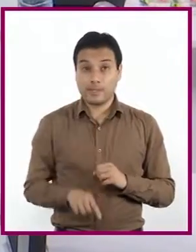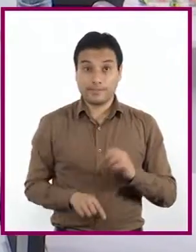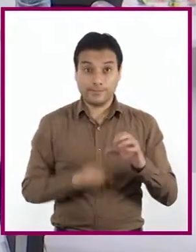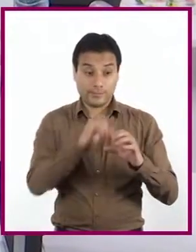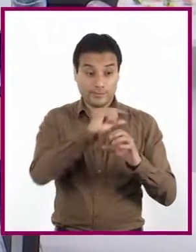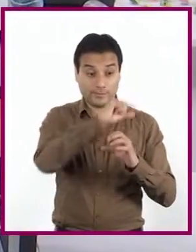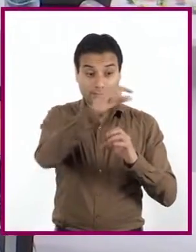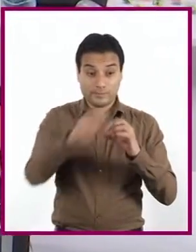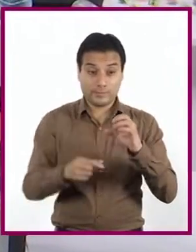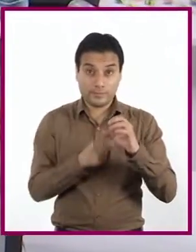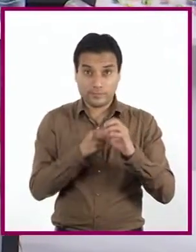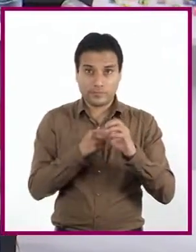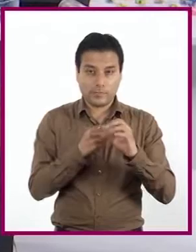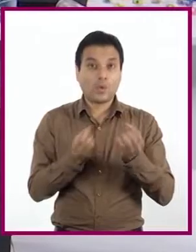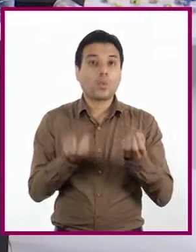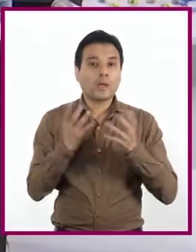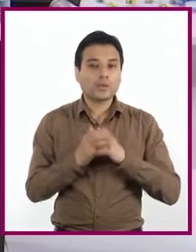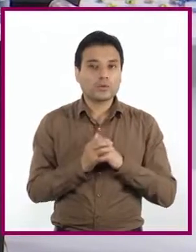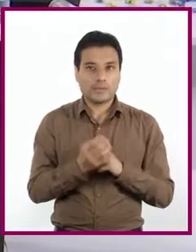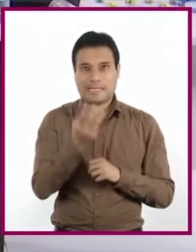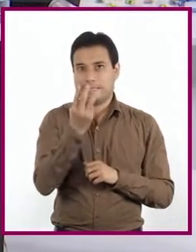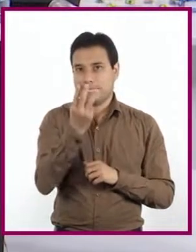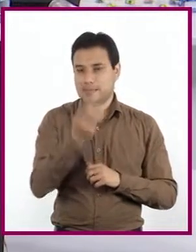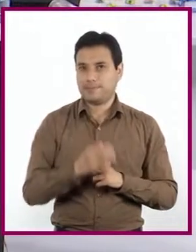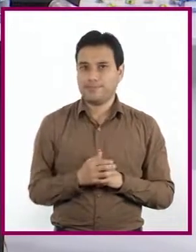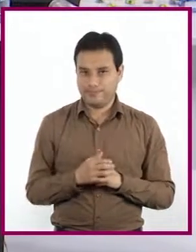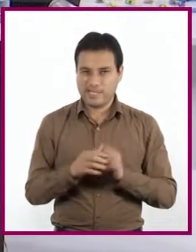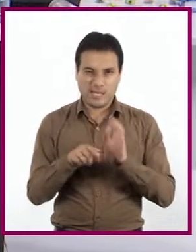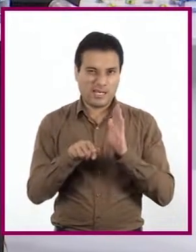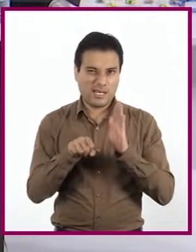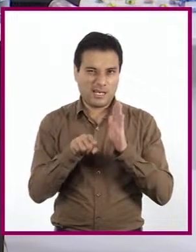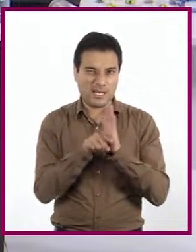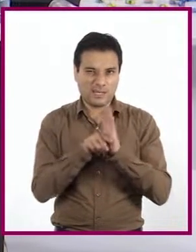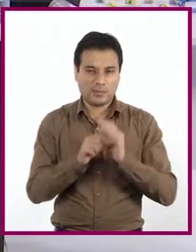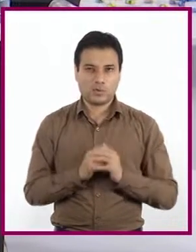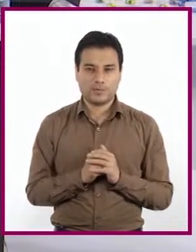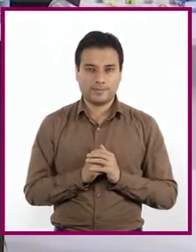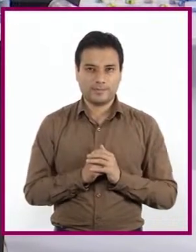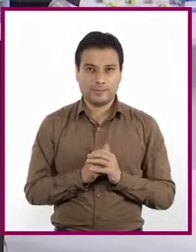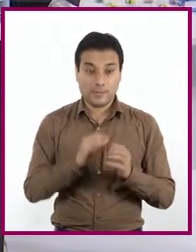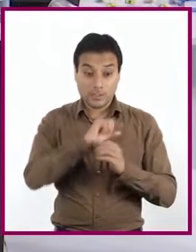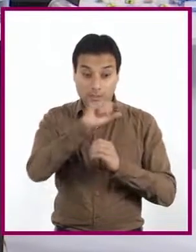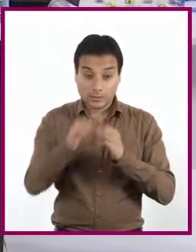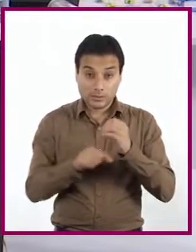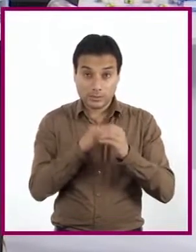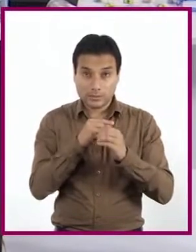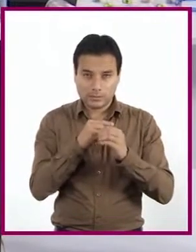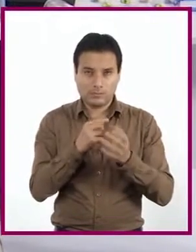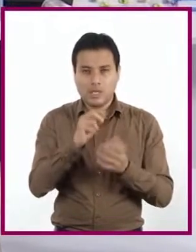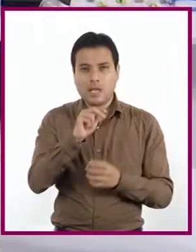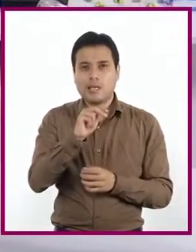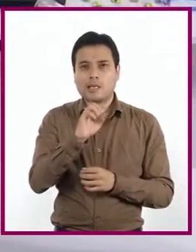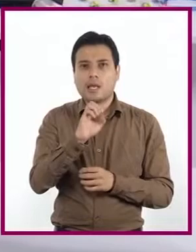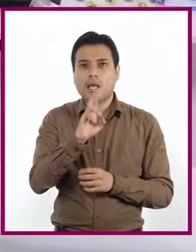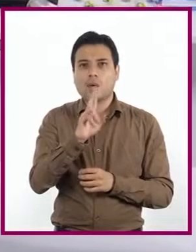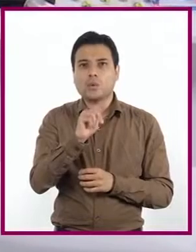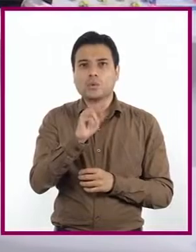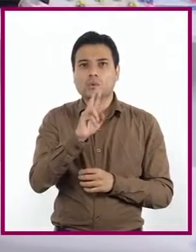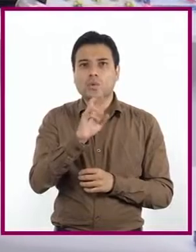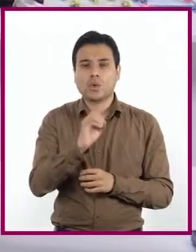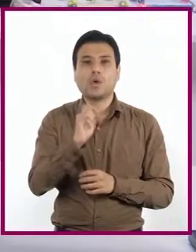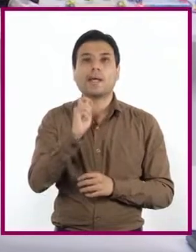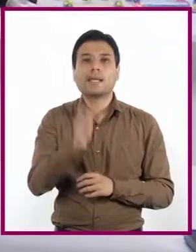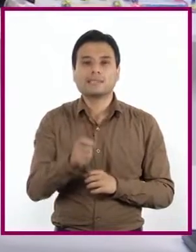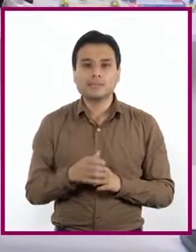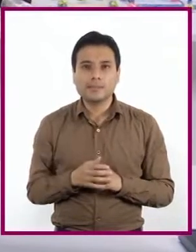encuentran 3 electrones con carga negativa, de manera que el átomo es eléctricamente neutro, es decir, tienen